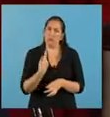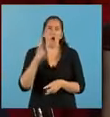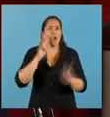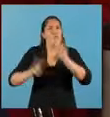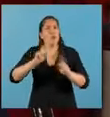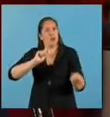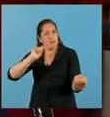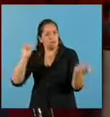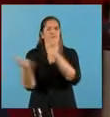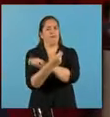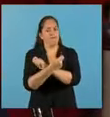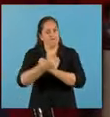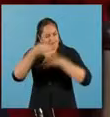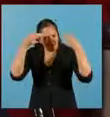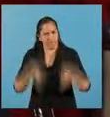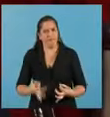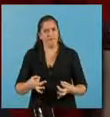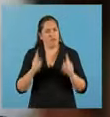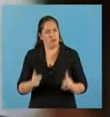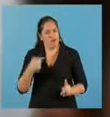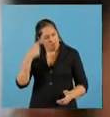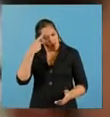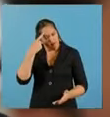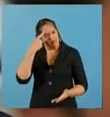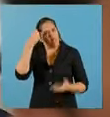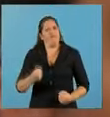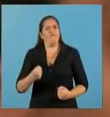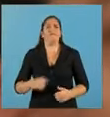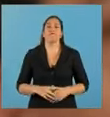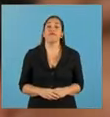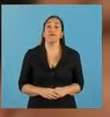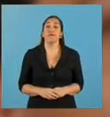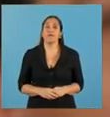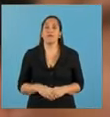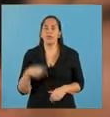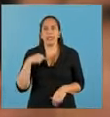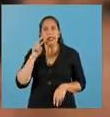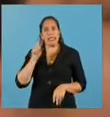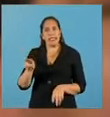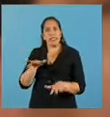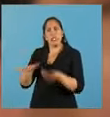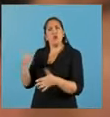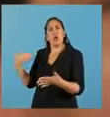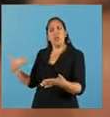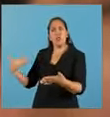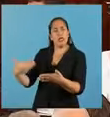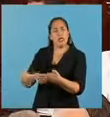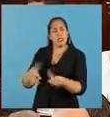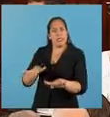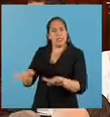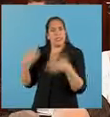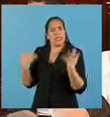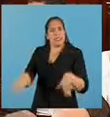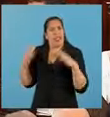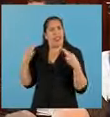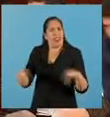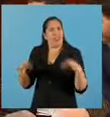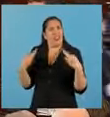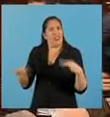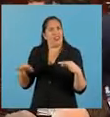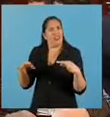transformación que nos proponemos. Hemos encontrado una situación extremadamente delicada. Recibimos un país dañado